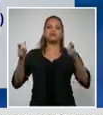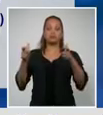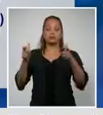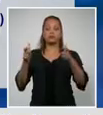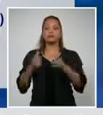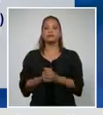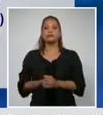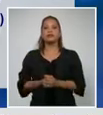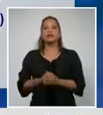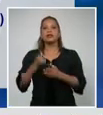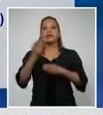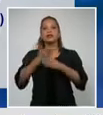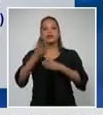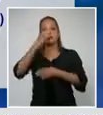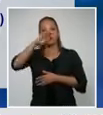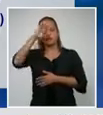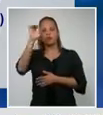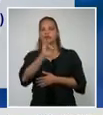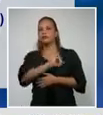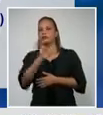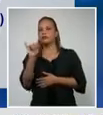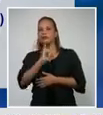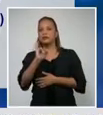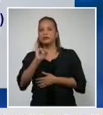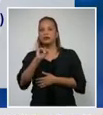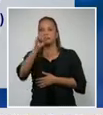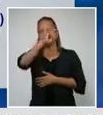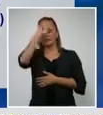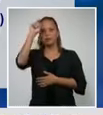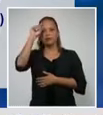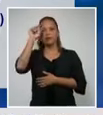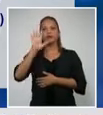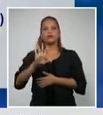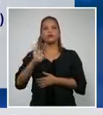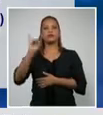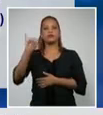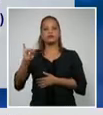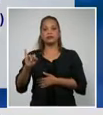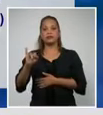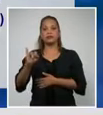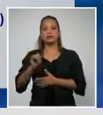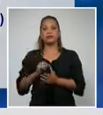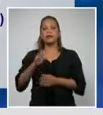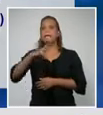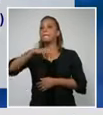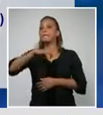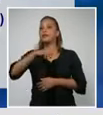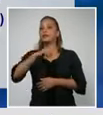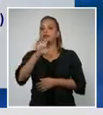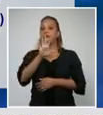Santiago con 66, Santi Espíritus con 56, Pinar del Río